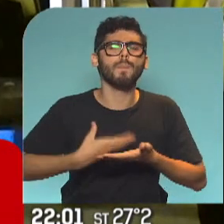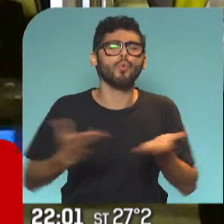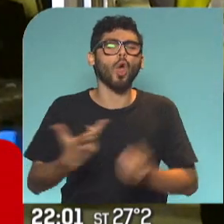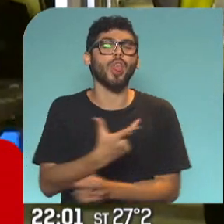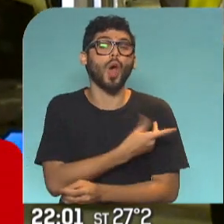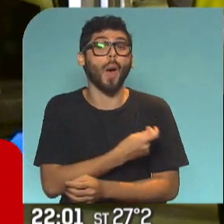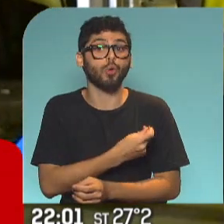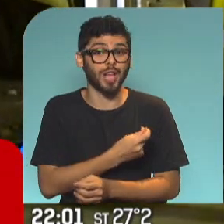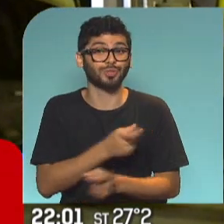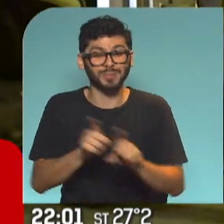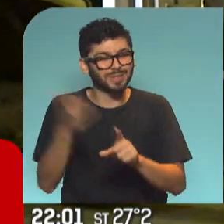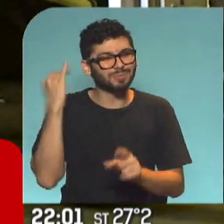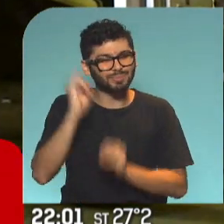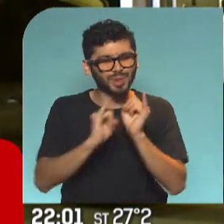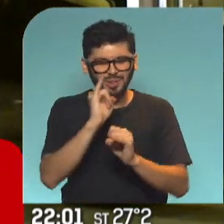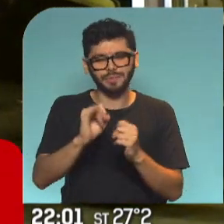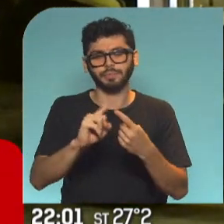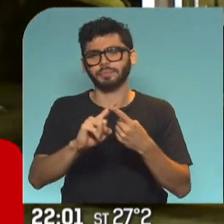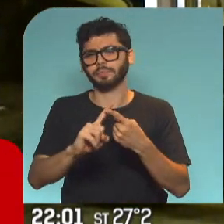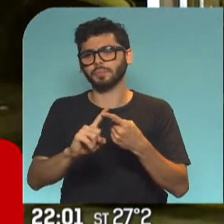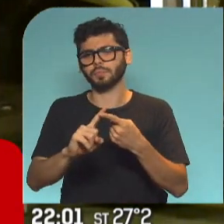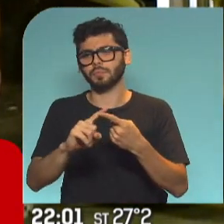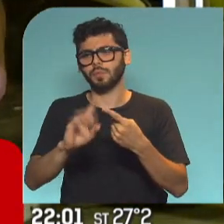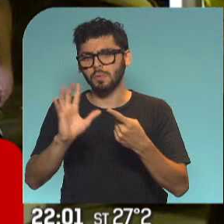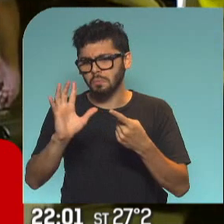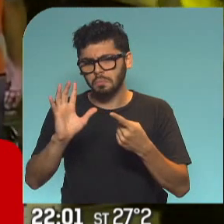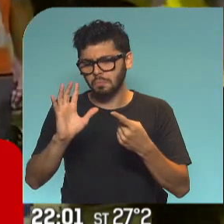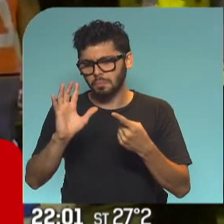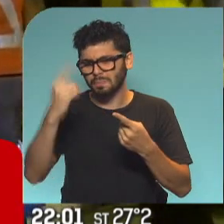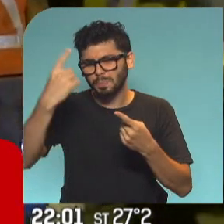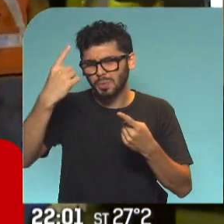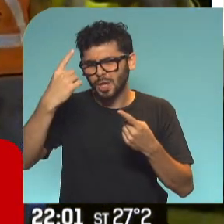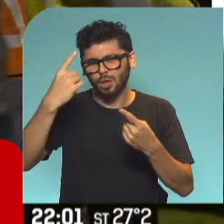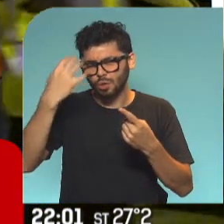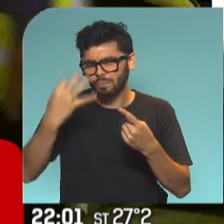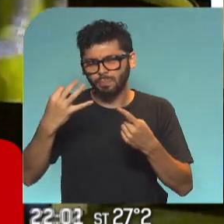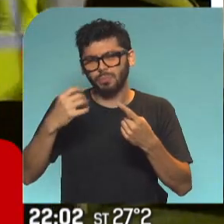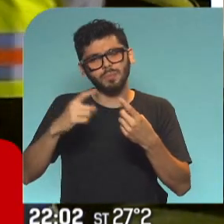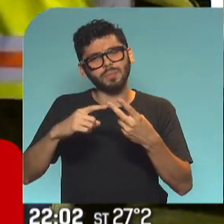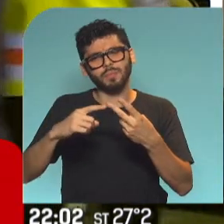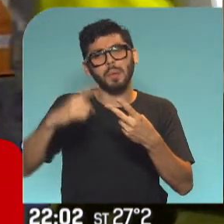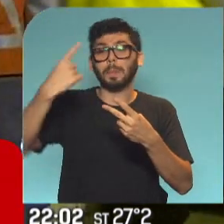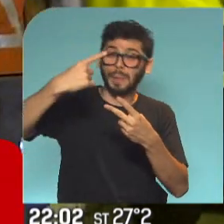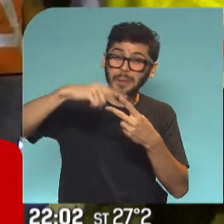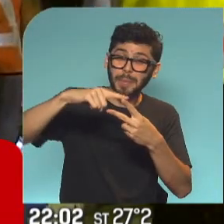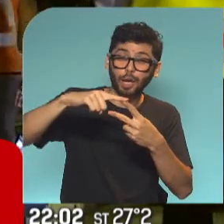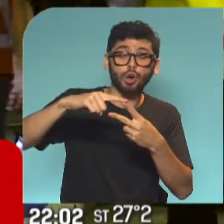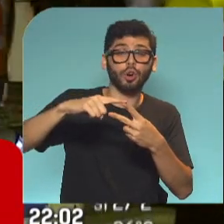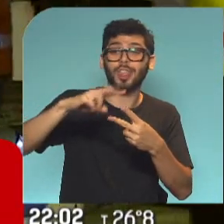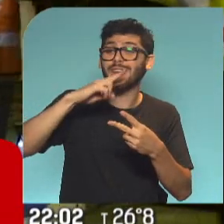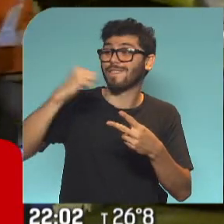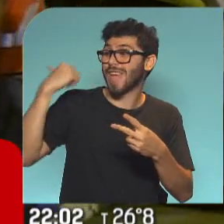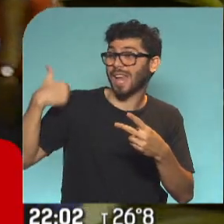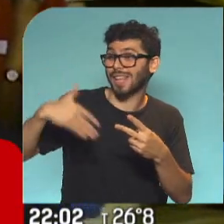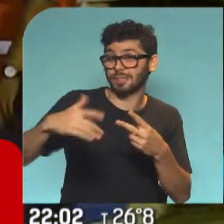cual hablábamos recién. La segunda, diría que la primera, lo primero que supimos en Salud y en Ciencia desde el viernes para